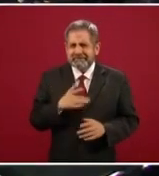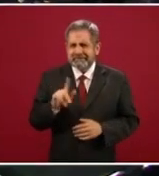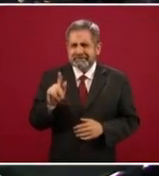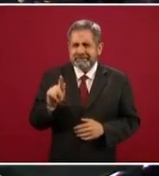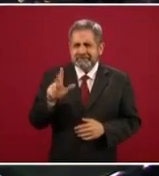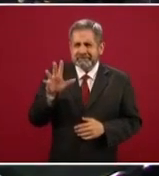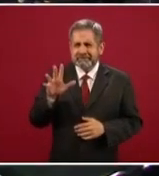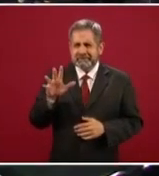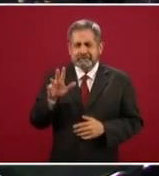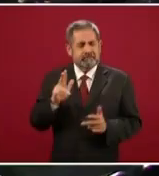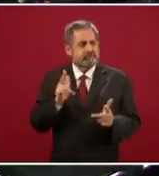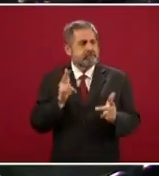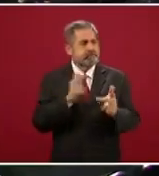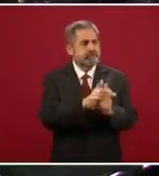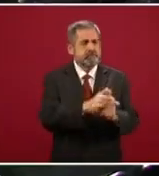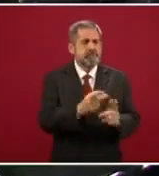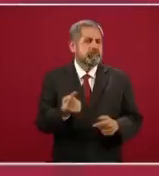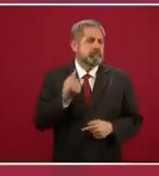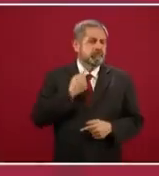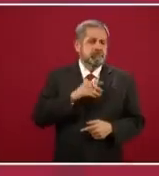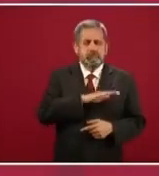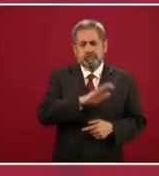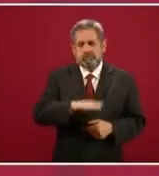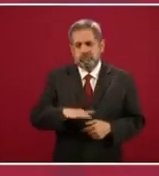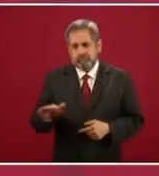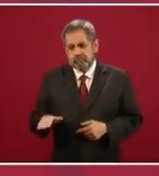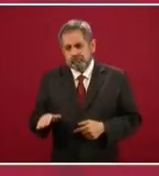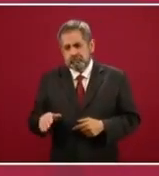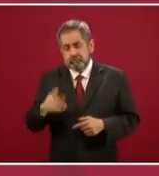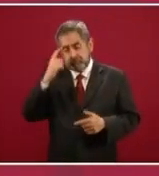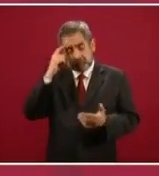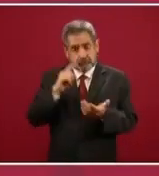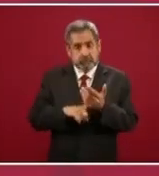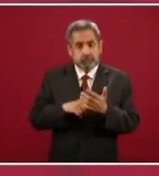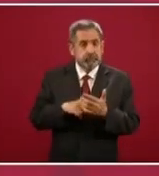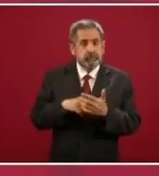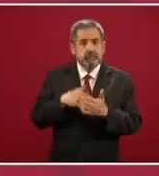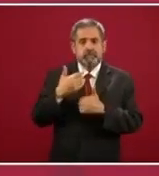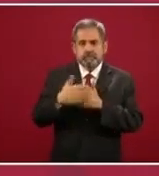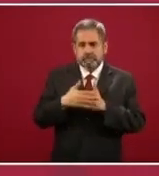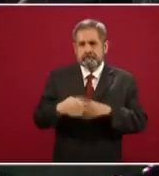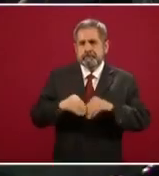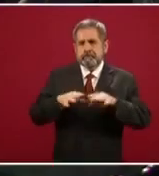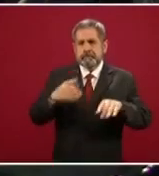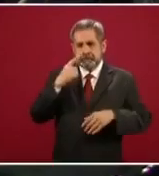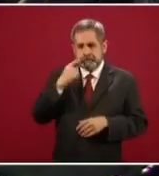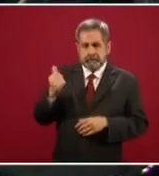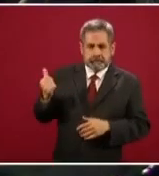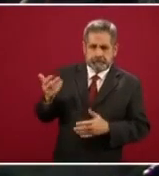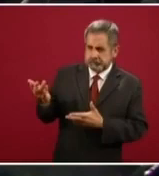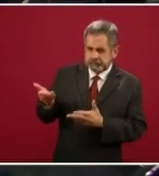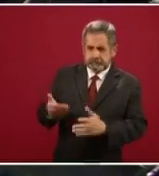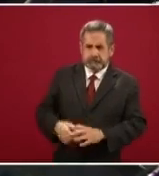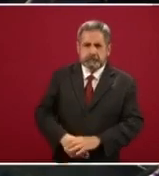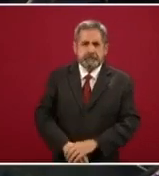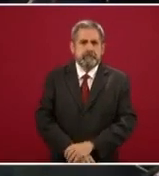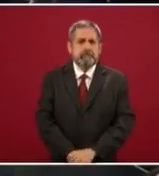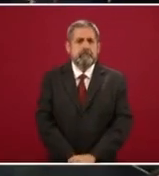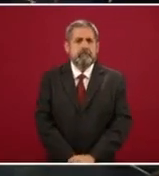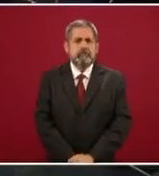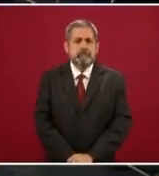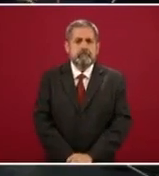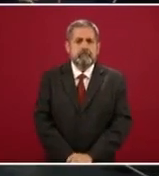75 homicidios, el promedio es más alto y, por cierto, ya vamos a informar. A ver.